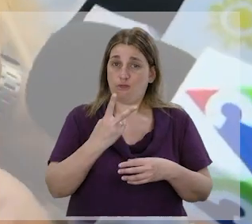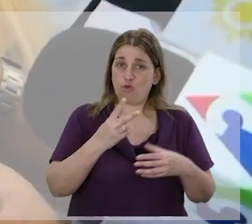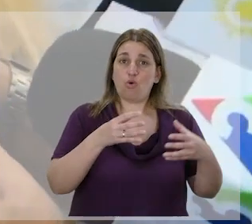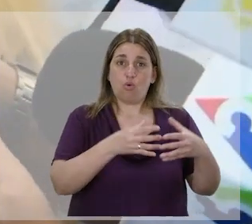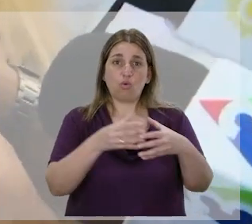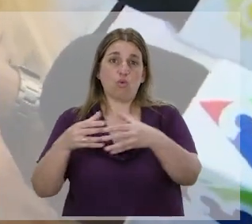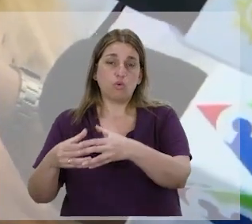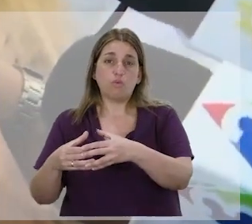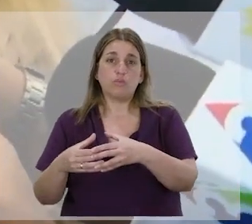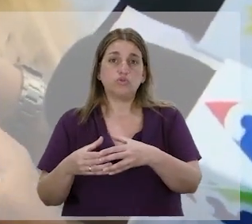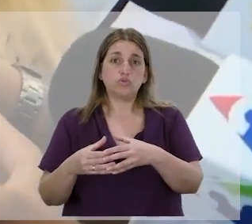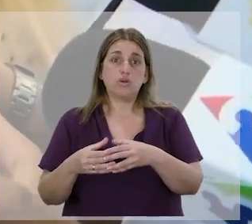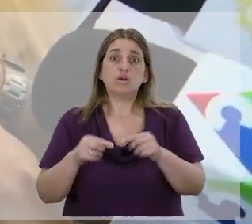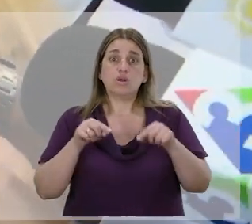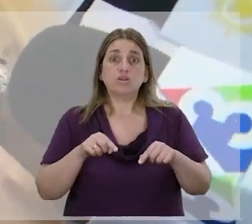existieron dos bandos